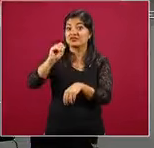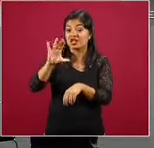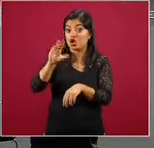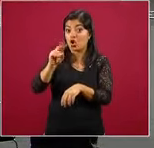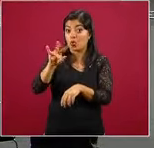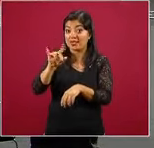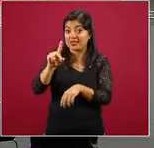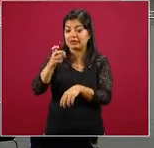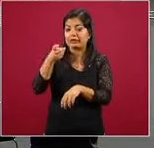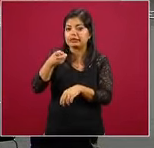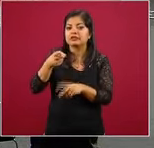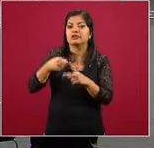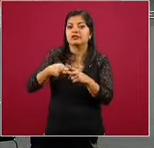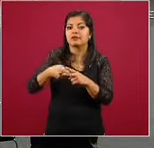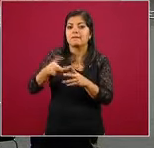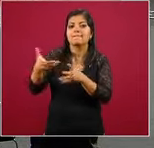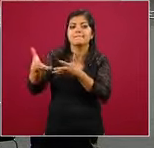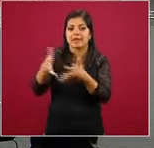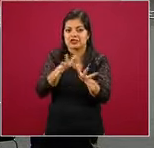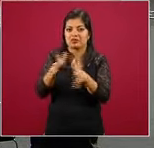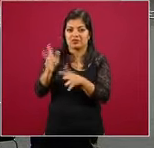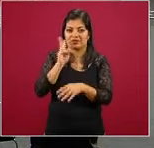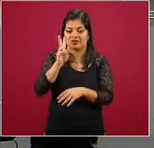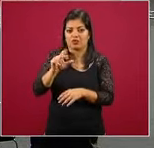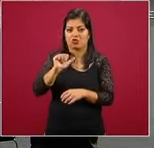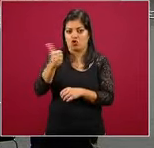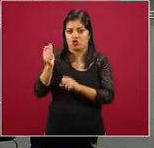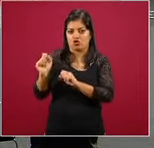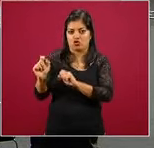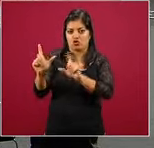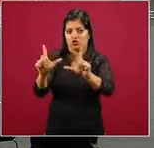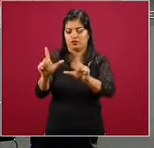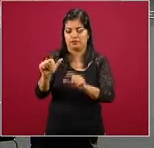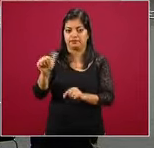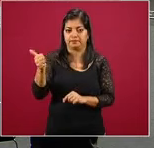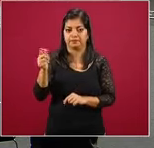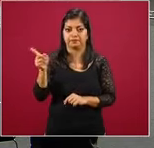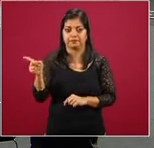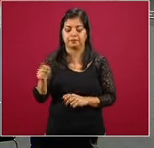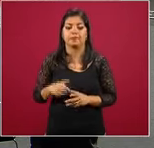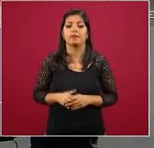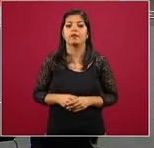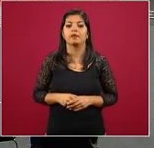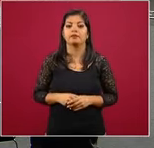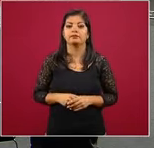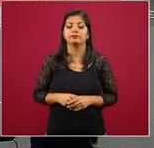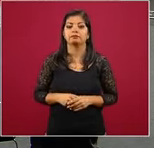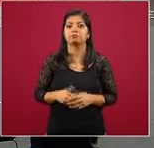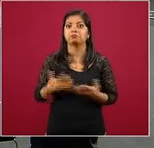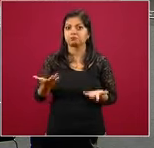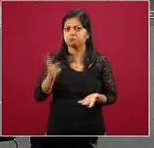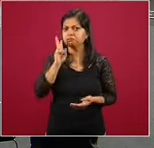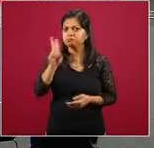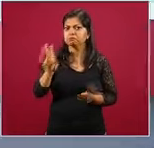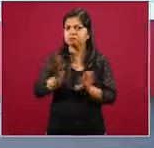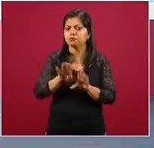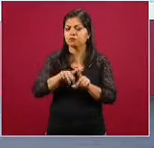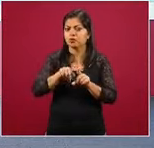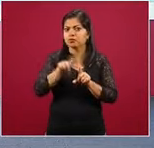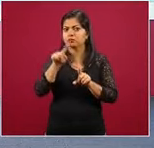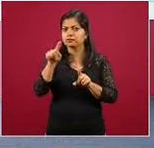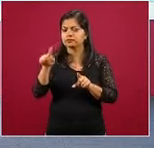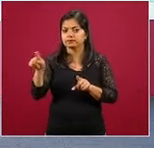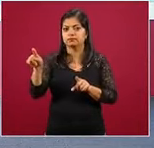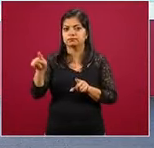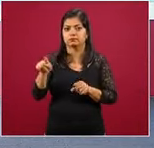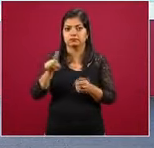casos estimados, que son precisamente los que vemos en la siguiente diapositiva. Veamos cómo se ha comportado la curva de casos estimados,